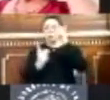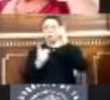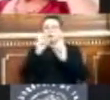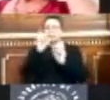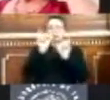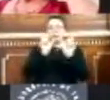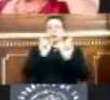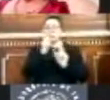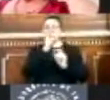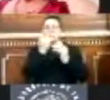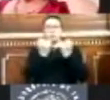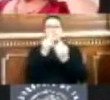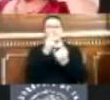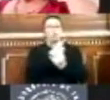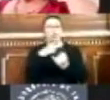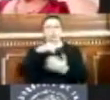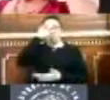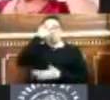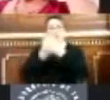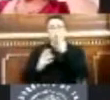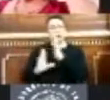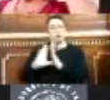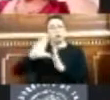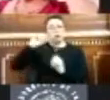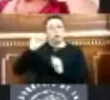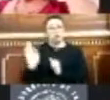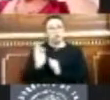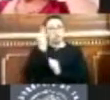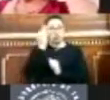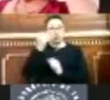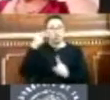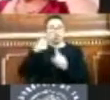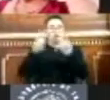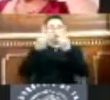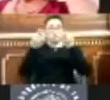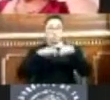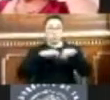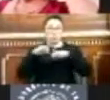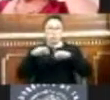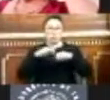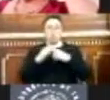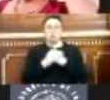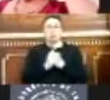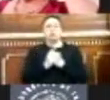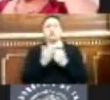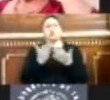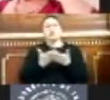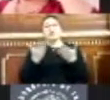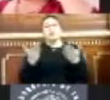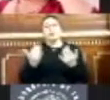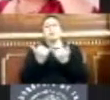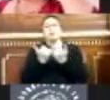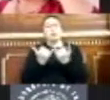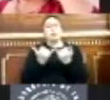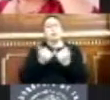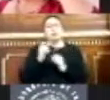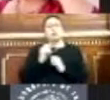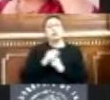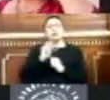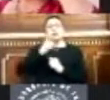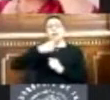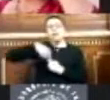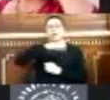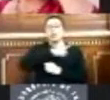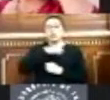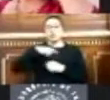Constitución Federal en materia exclusiva de la Federación en temas laborales, y la omisión de señalar la obligación de publicar